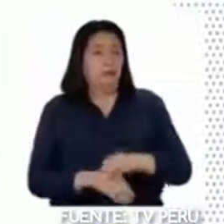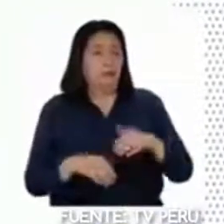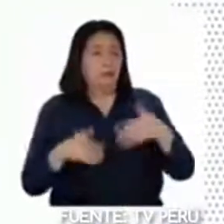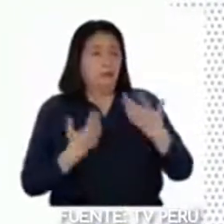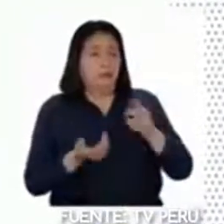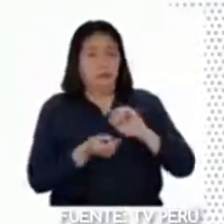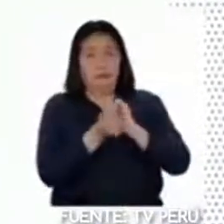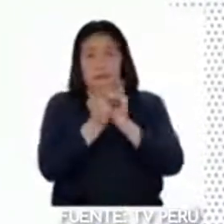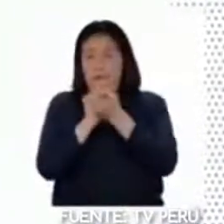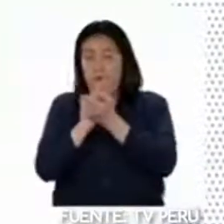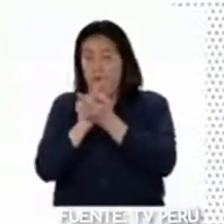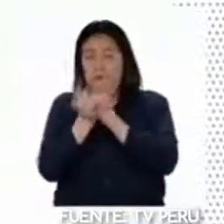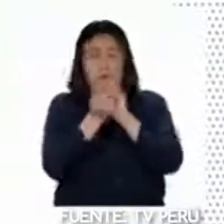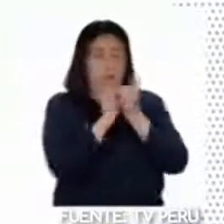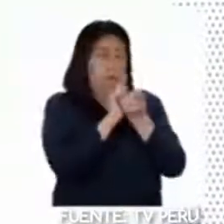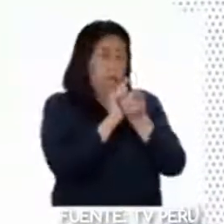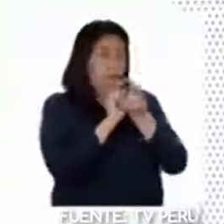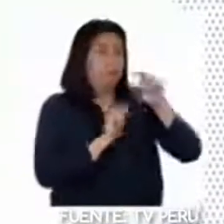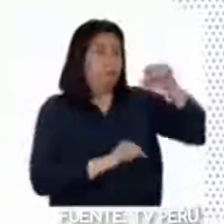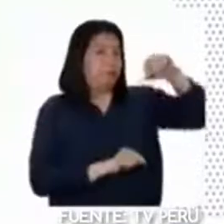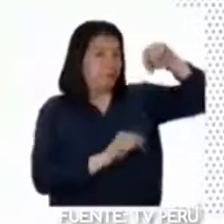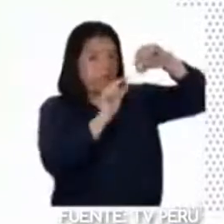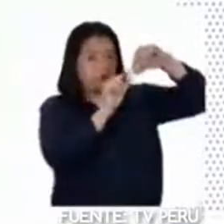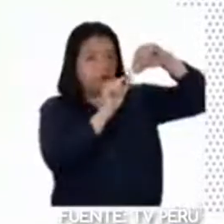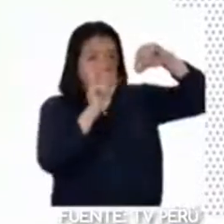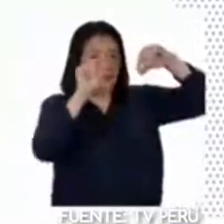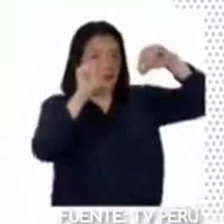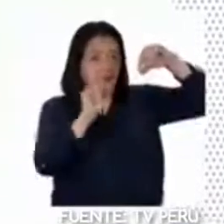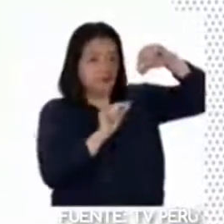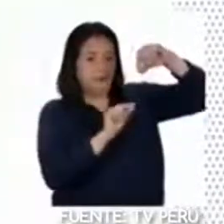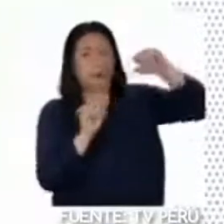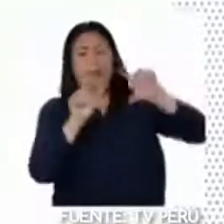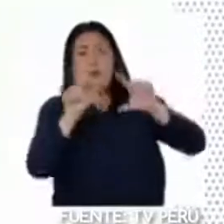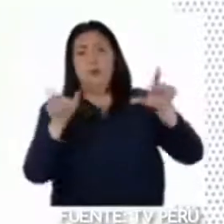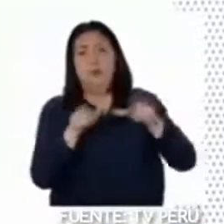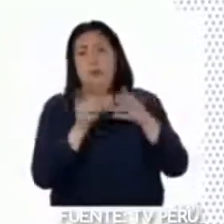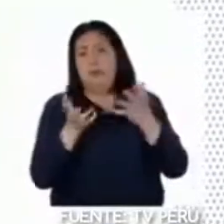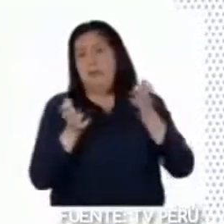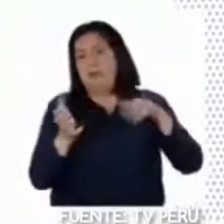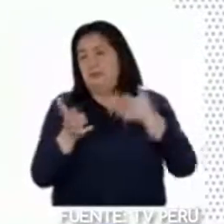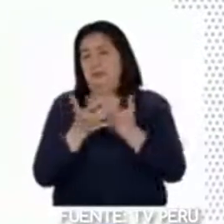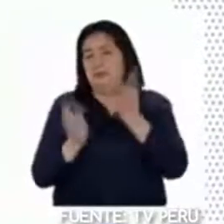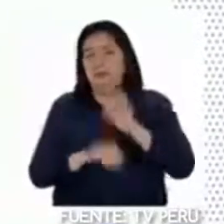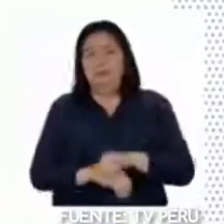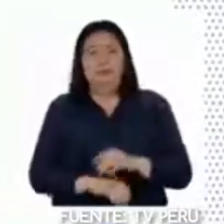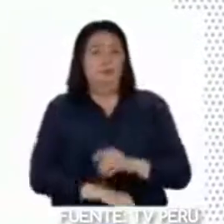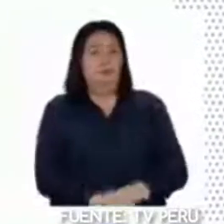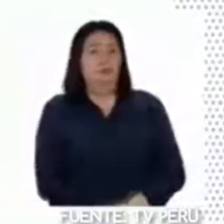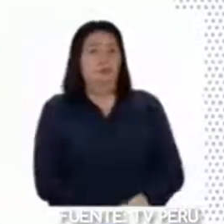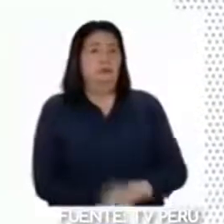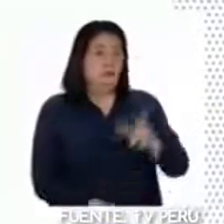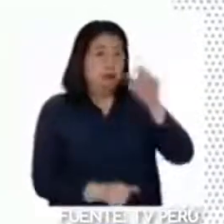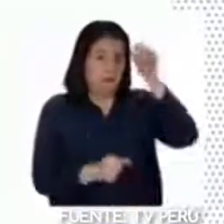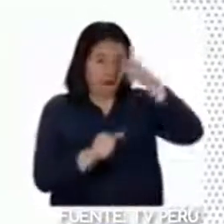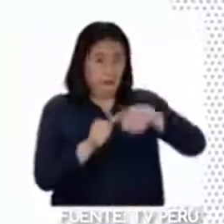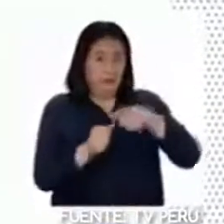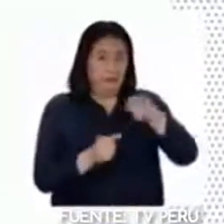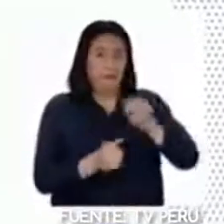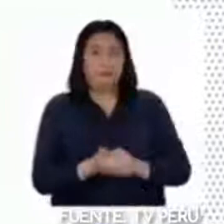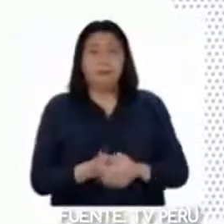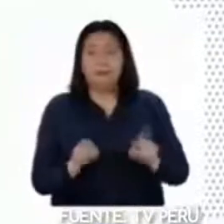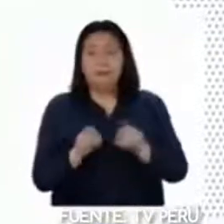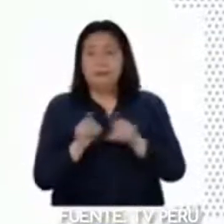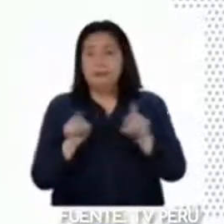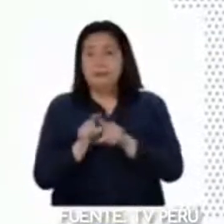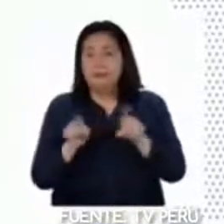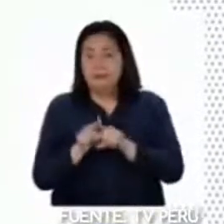Puedes ir modificando la dirección de la recta hasta llegar a una ciudad o lugar que puedas identificar. Recuerda que la distancia debe